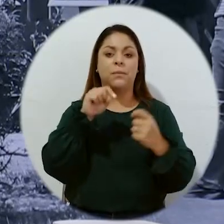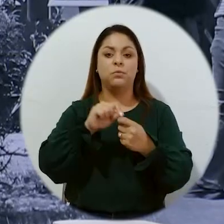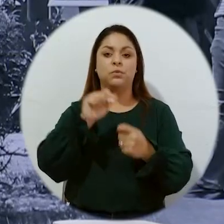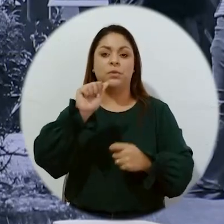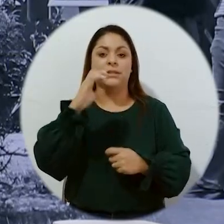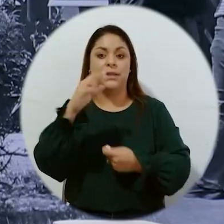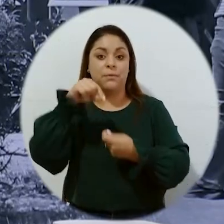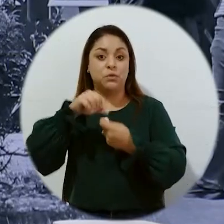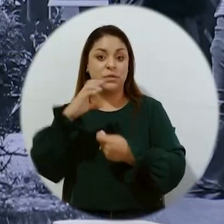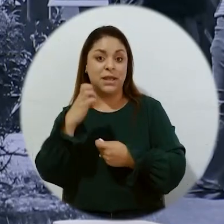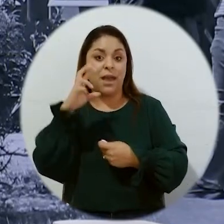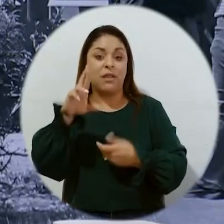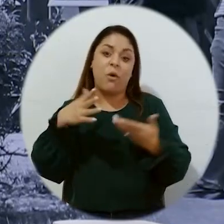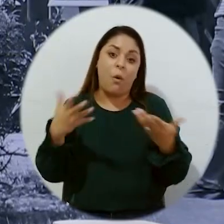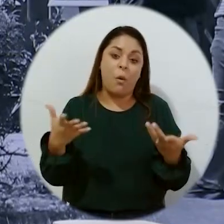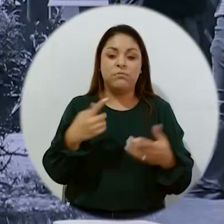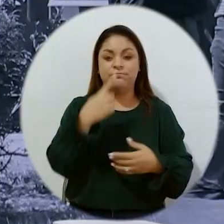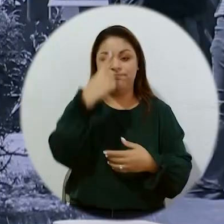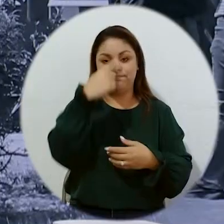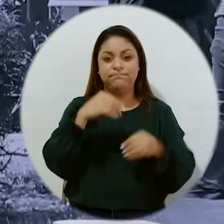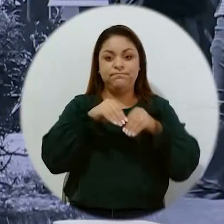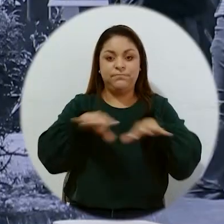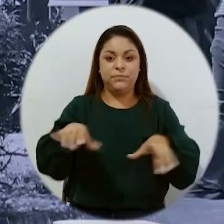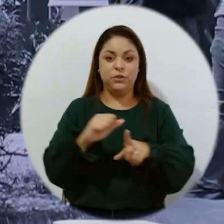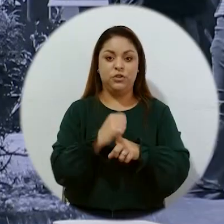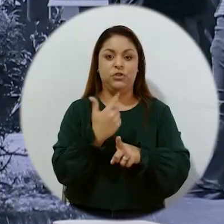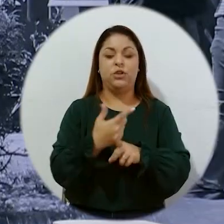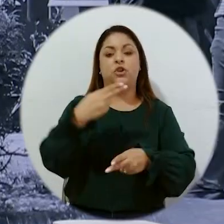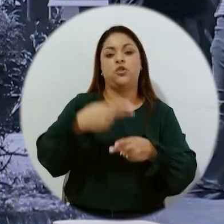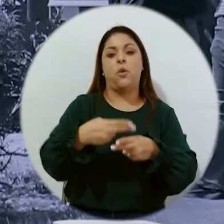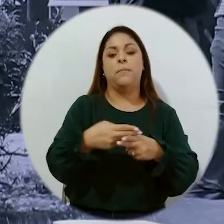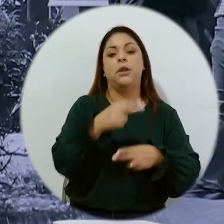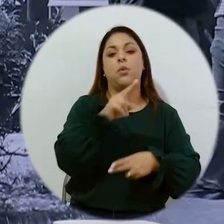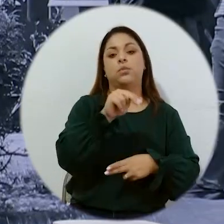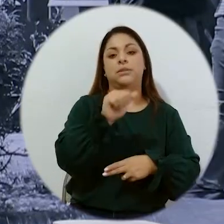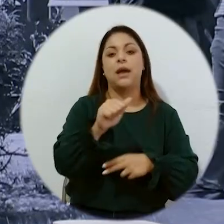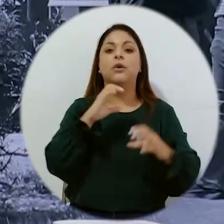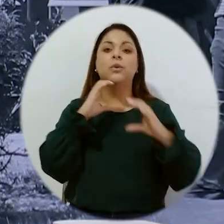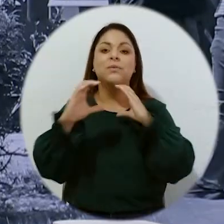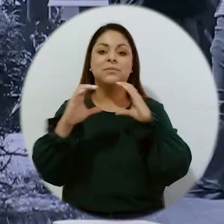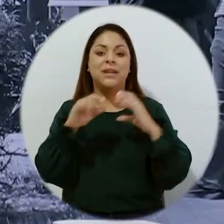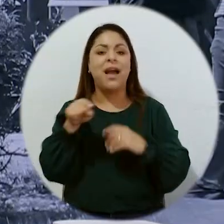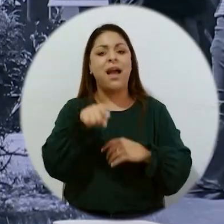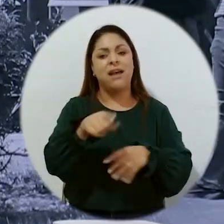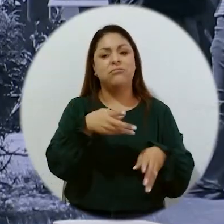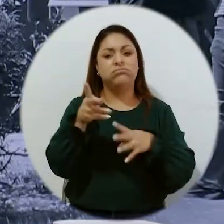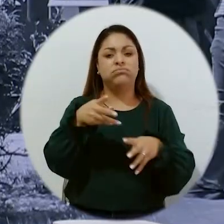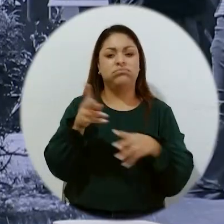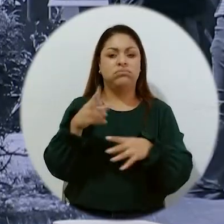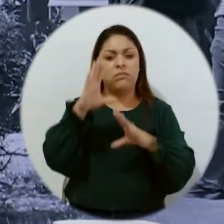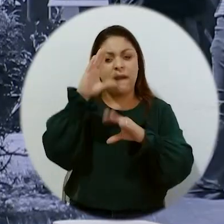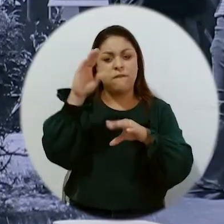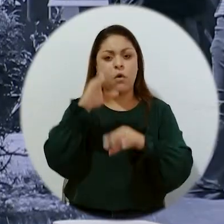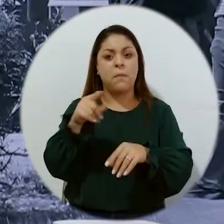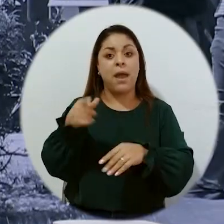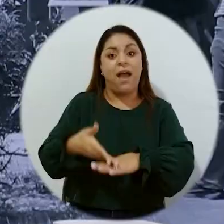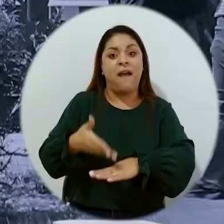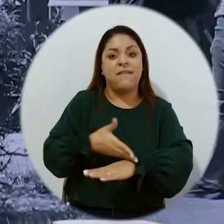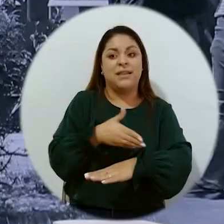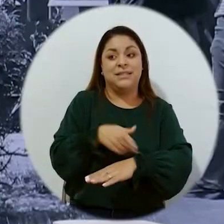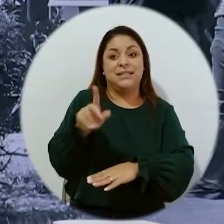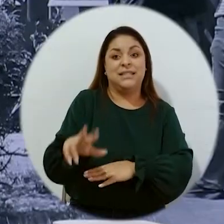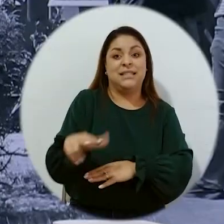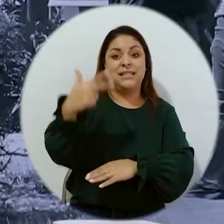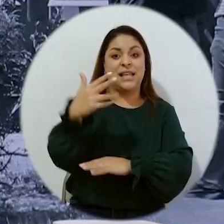www.unacomunica.una.ac.cr y también en nuestras redes sociales bajo el nombre de Una Comunica, donde también se van a estar dando reportes sobre el avance de